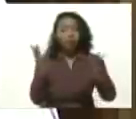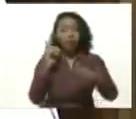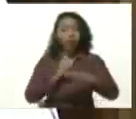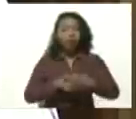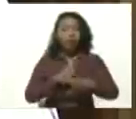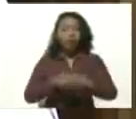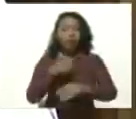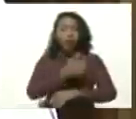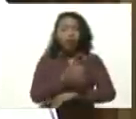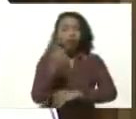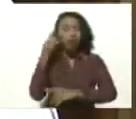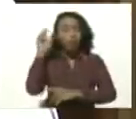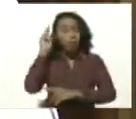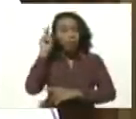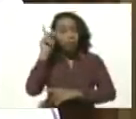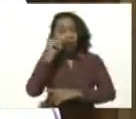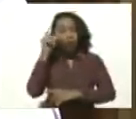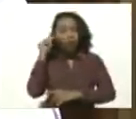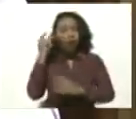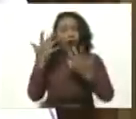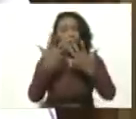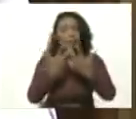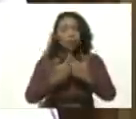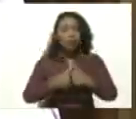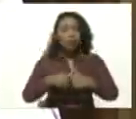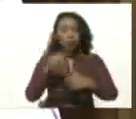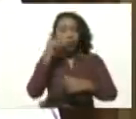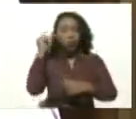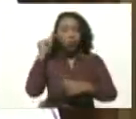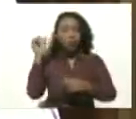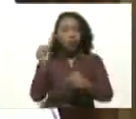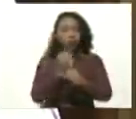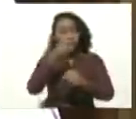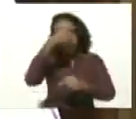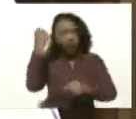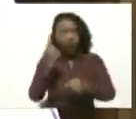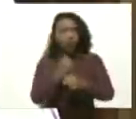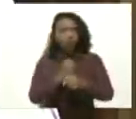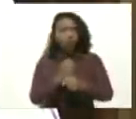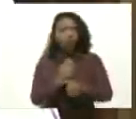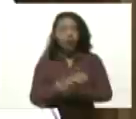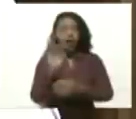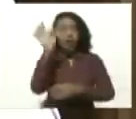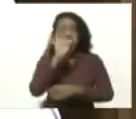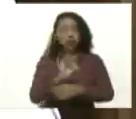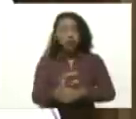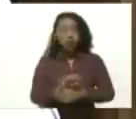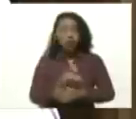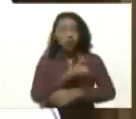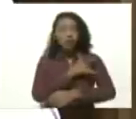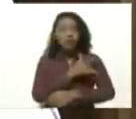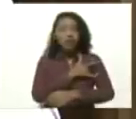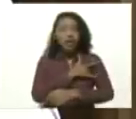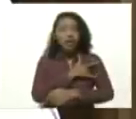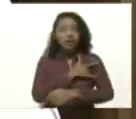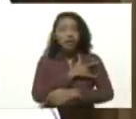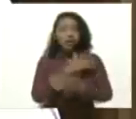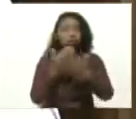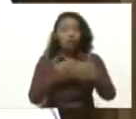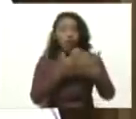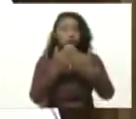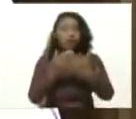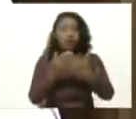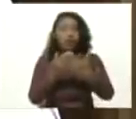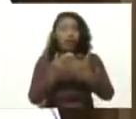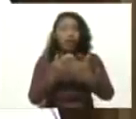uno de nuestros profesores, profesoras, administrativos y obreros. De igual forma, la Federación Venezolana de Estudiantes Universitarios ha iniciado un